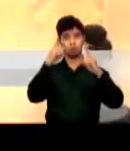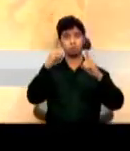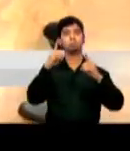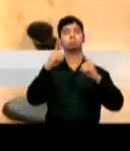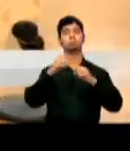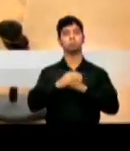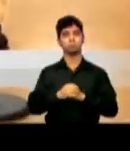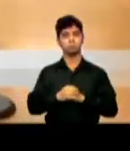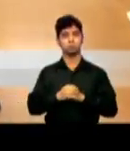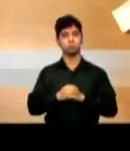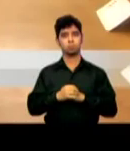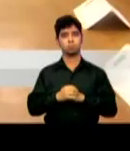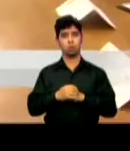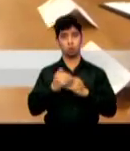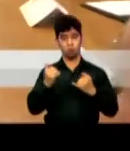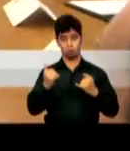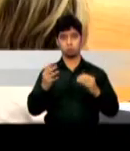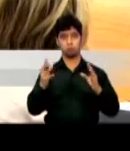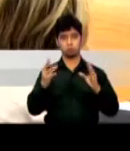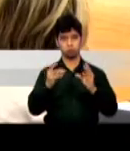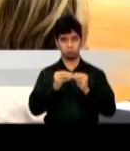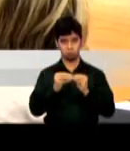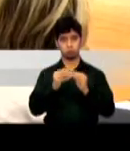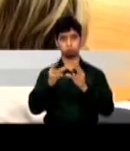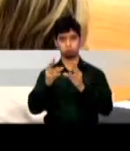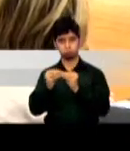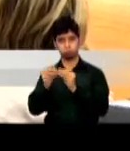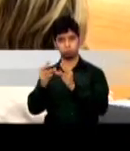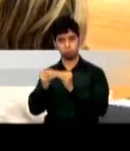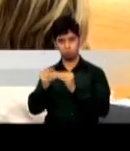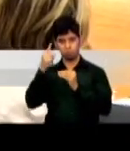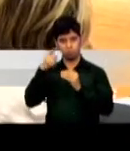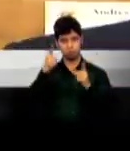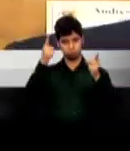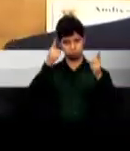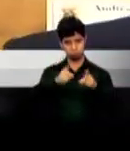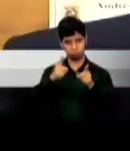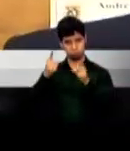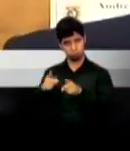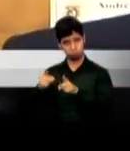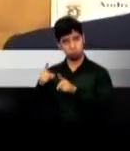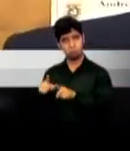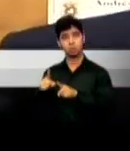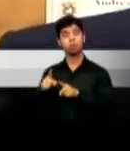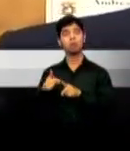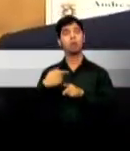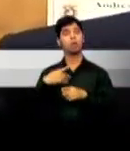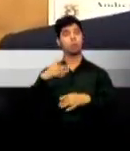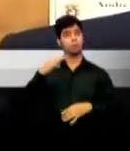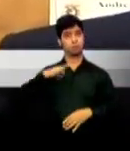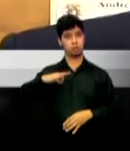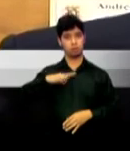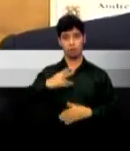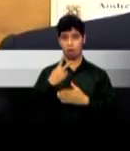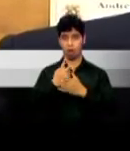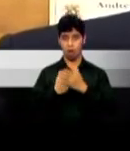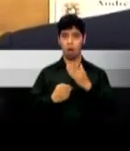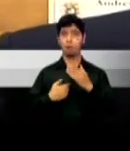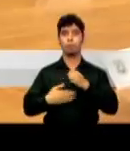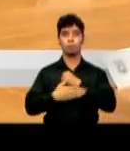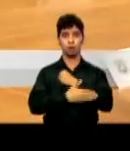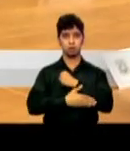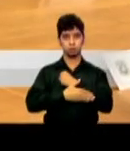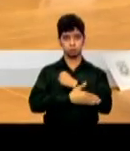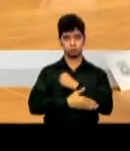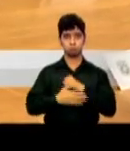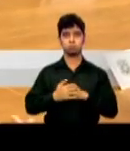Rico realizaron hoy una serie de reuniones para concretar acuerdos que beneficiarán a ambos países. Entre los proyectos más